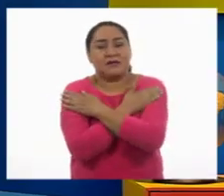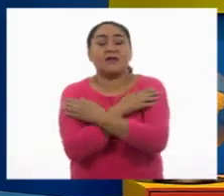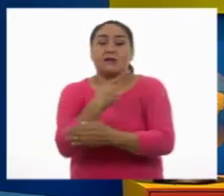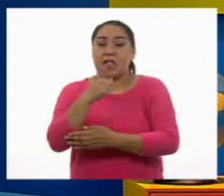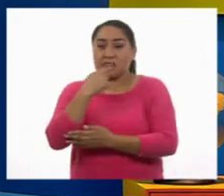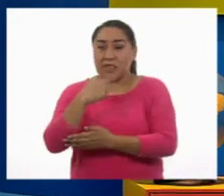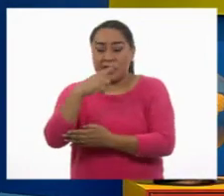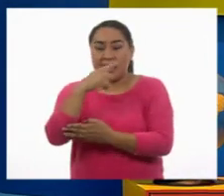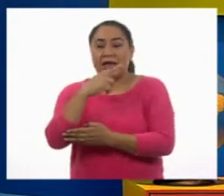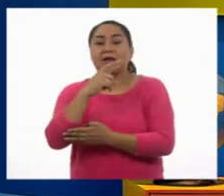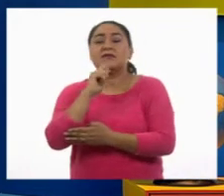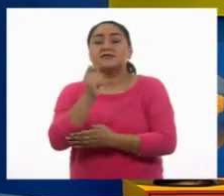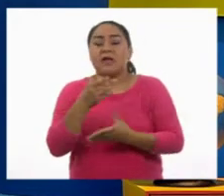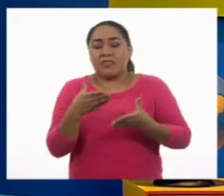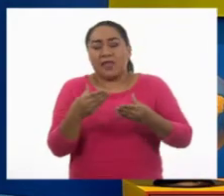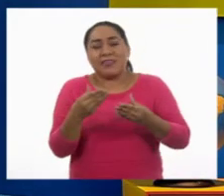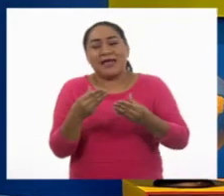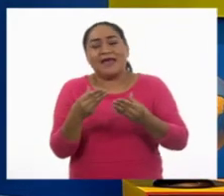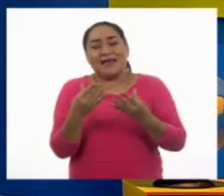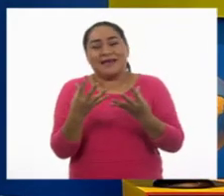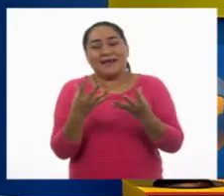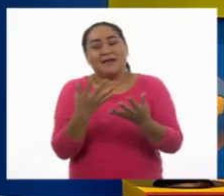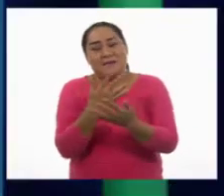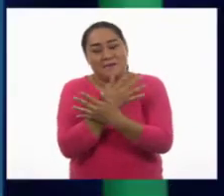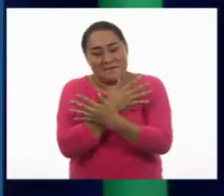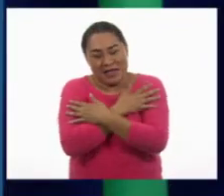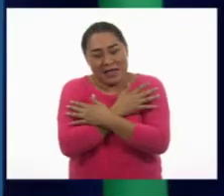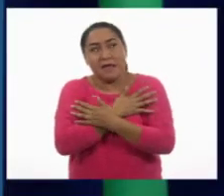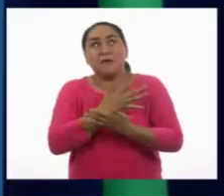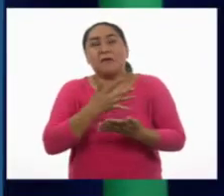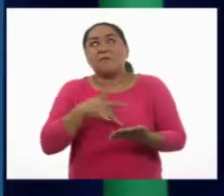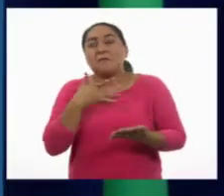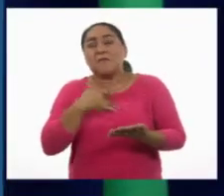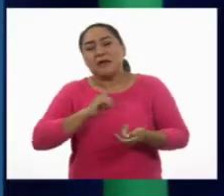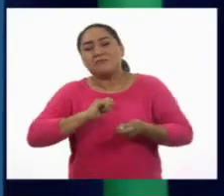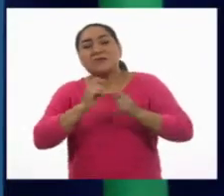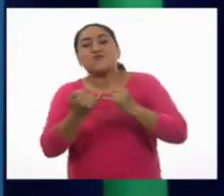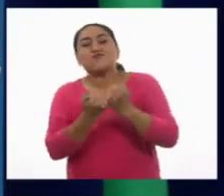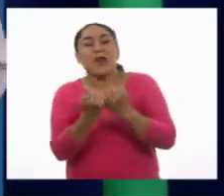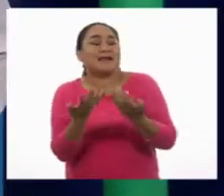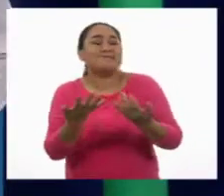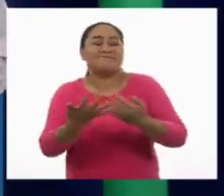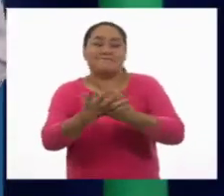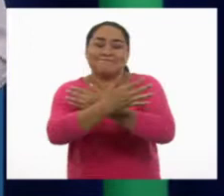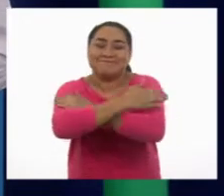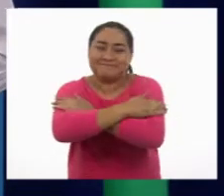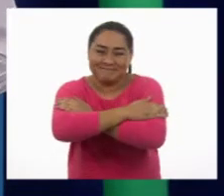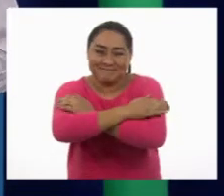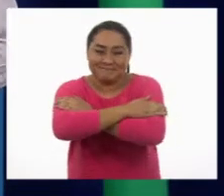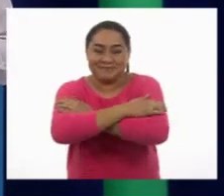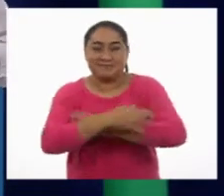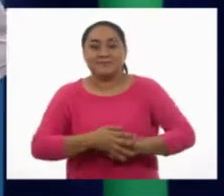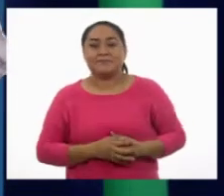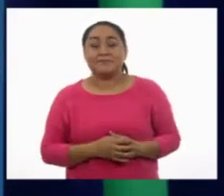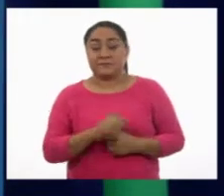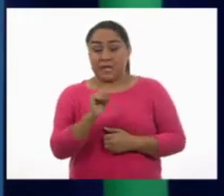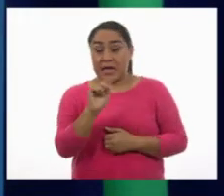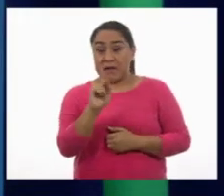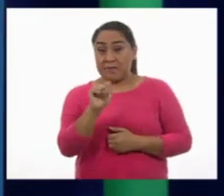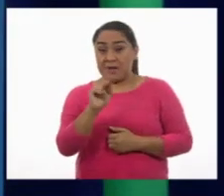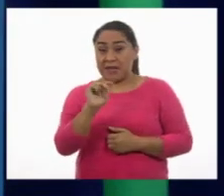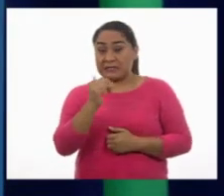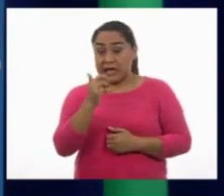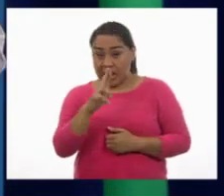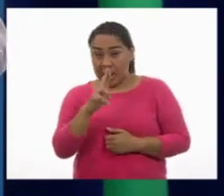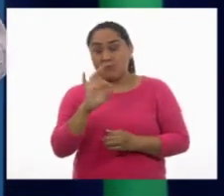significa ablandar con los dedos y la traducimos como una palmada cariñosa. Apapachar de náhuatl